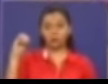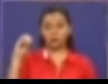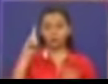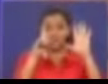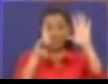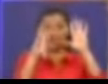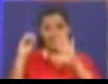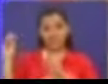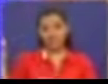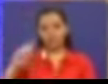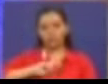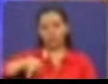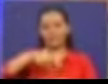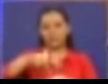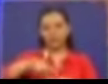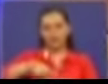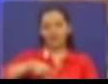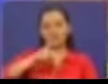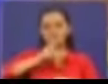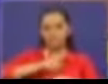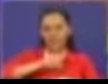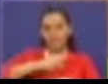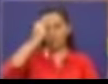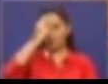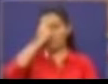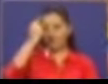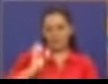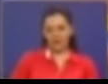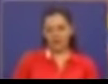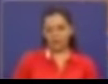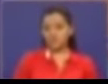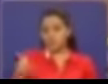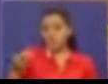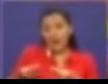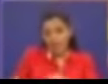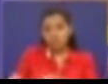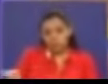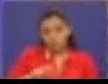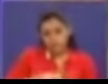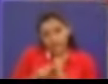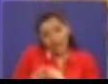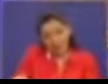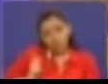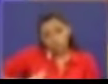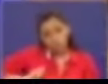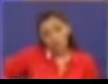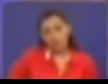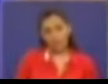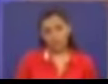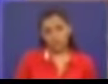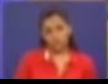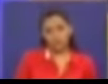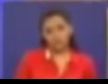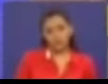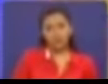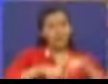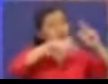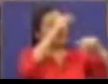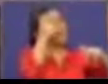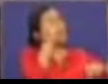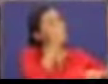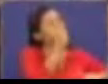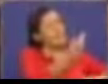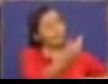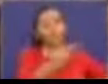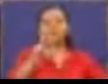que hagamos hospitales, inversión si está bien, pero sin médicos. Absurdo. Mucho más importante que el hospital y los equipos son ustedes, queridos médicos de la